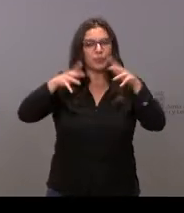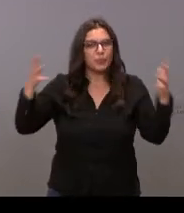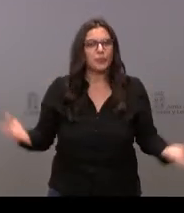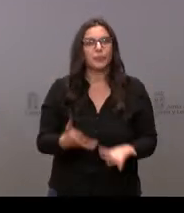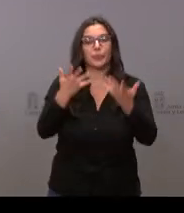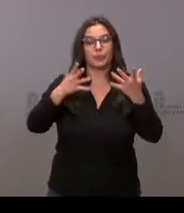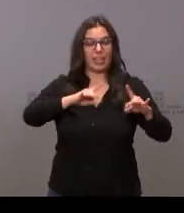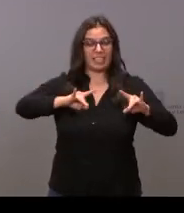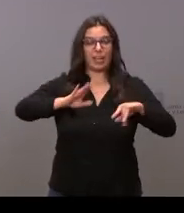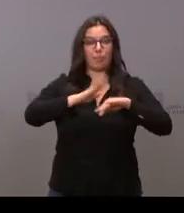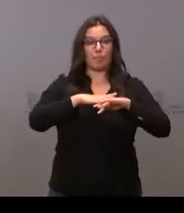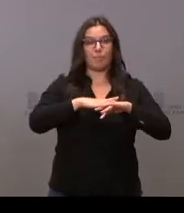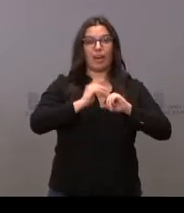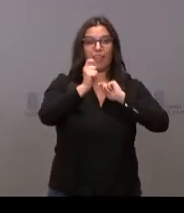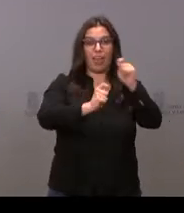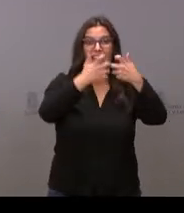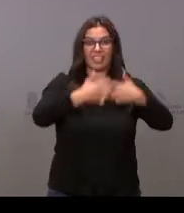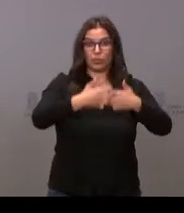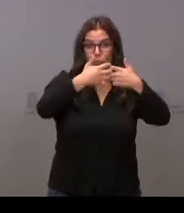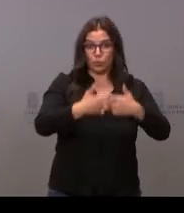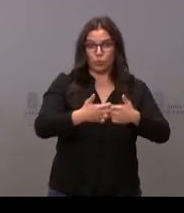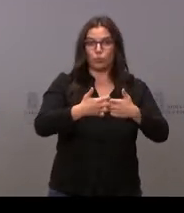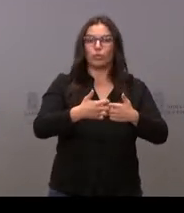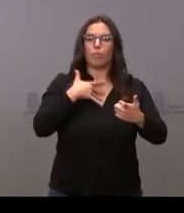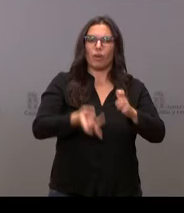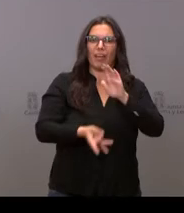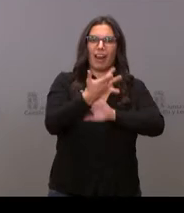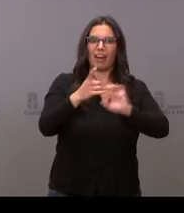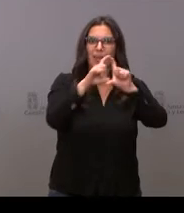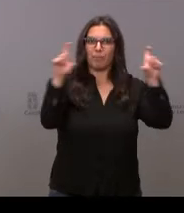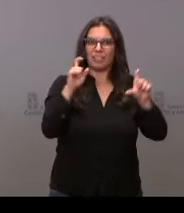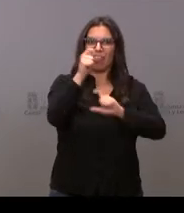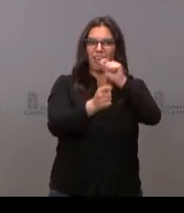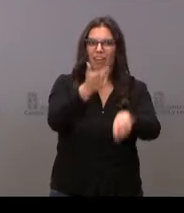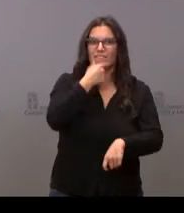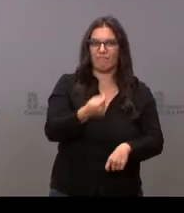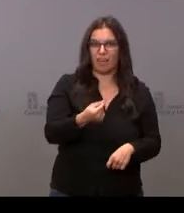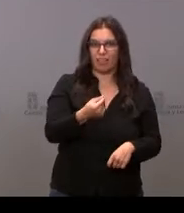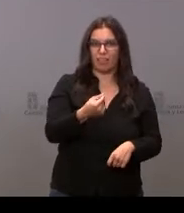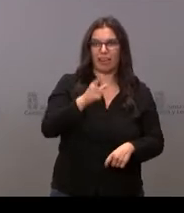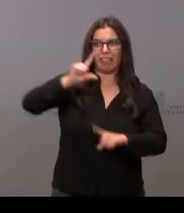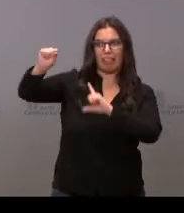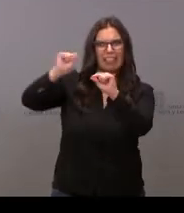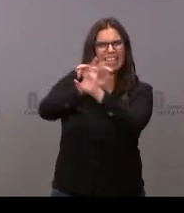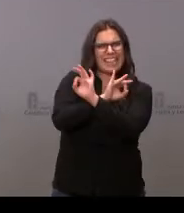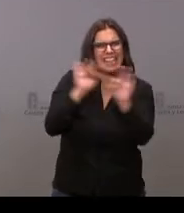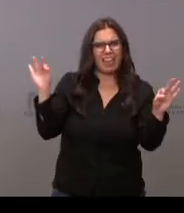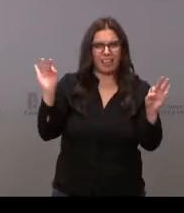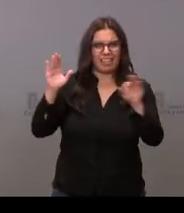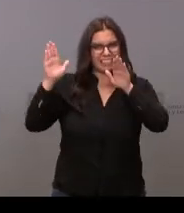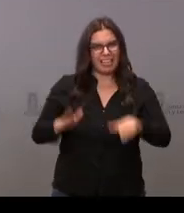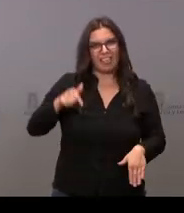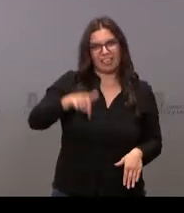industrial para facilitar el establecimiento de empresas y que no se escape ninguna de